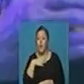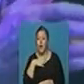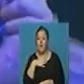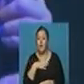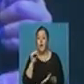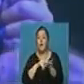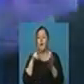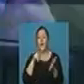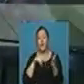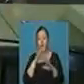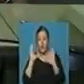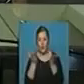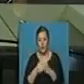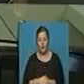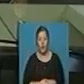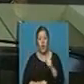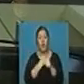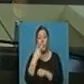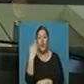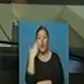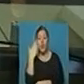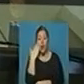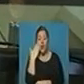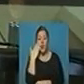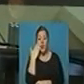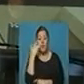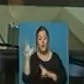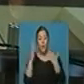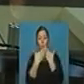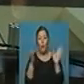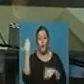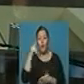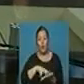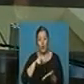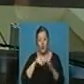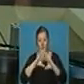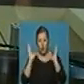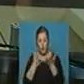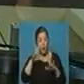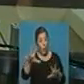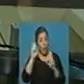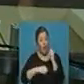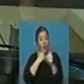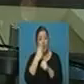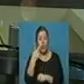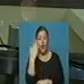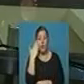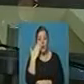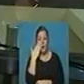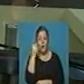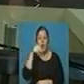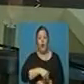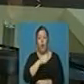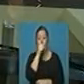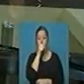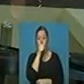más Noticiero Internacional. Hasta las 14, estamos en Televisión Pública Noticias Internacional. Recuerden, hasta las 14, pero nos vamos